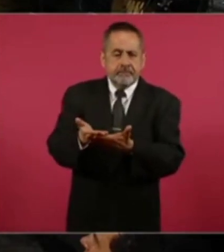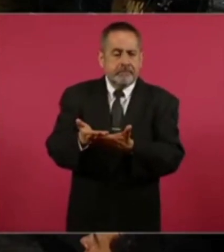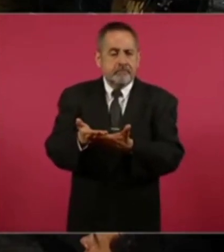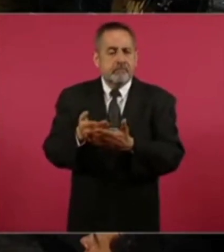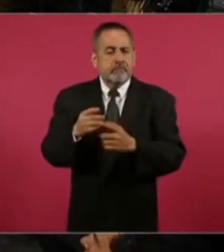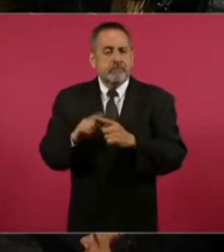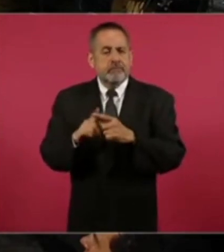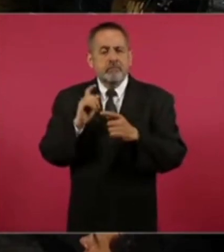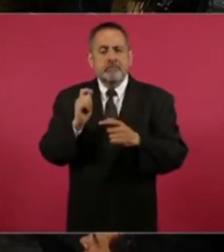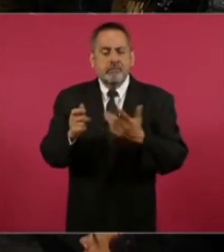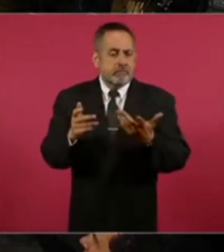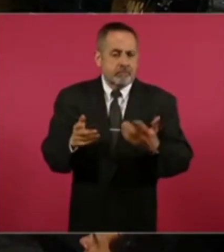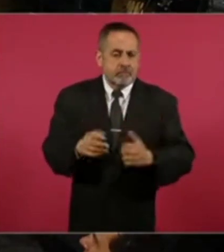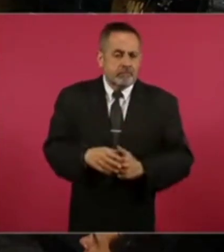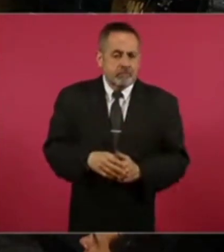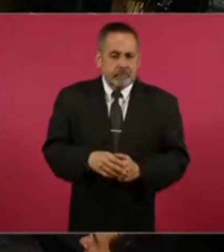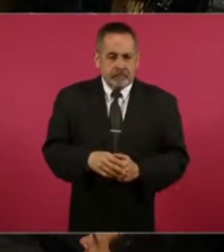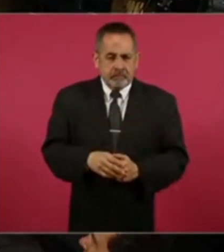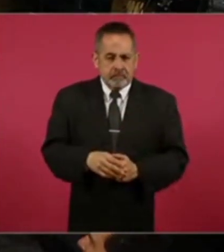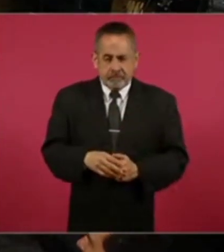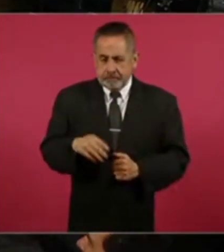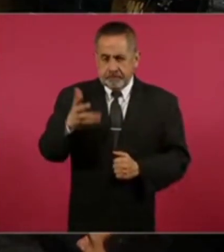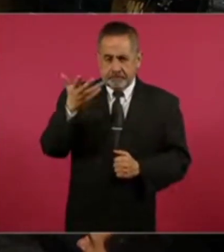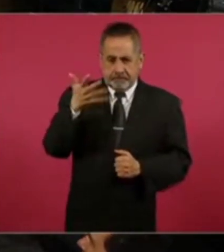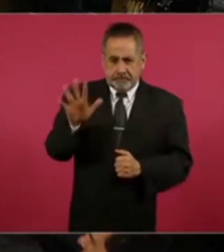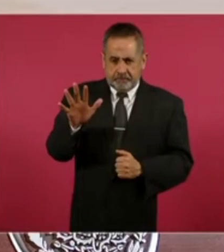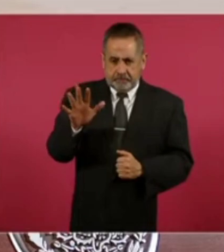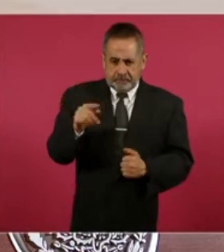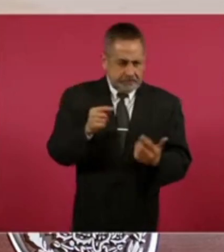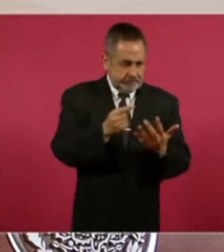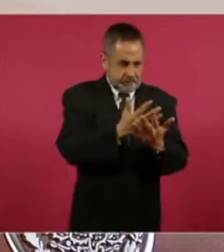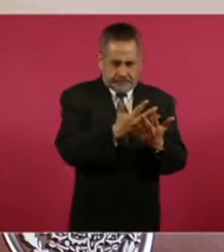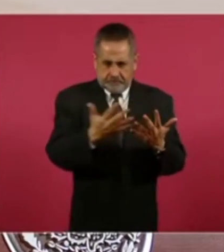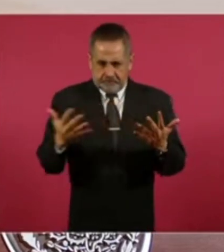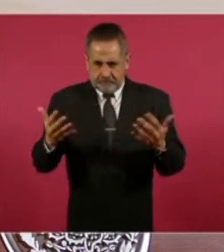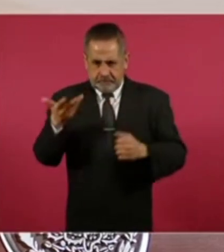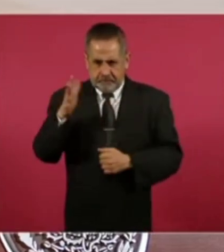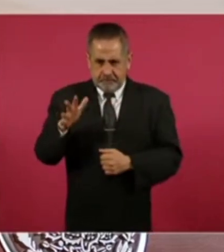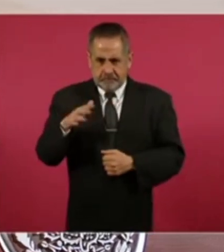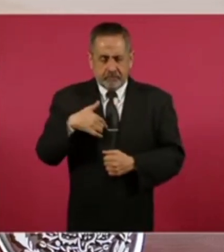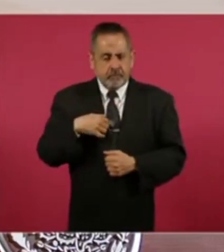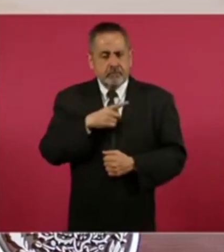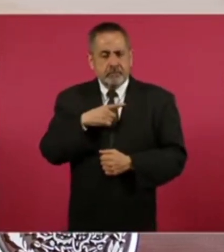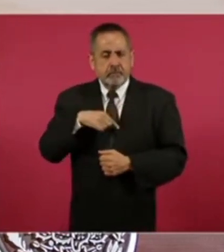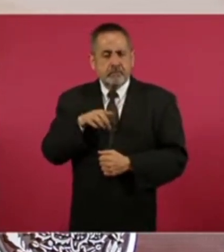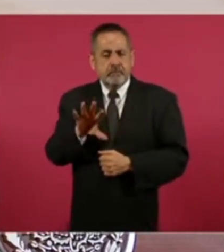de una lista de 10 a 1